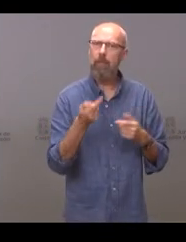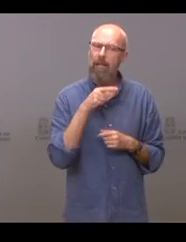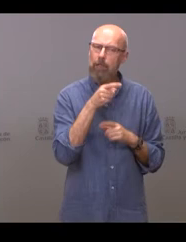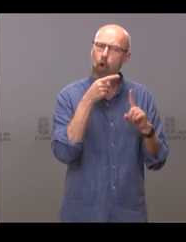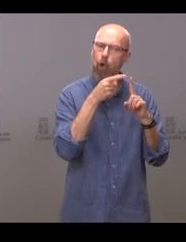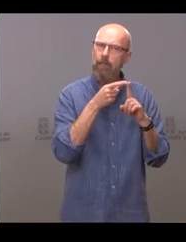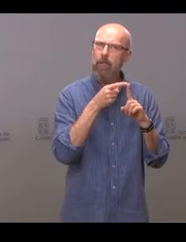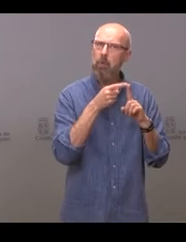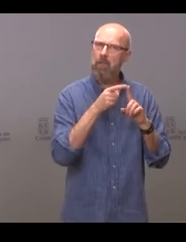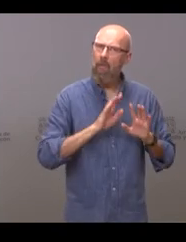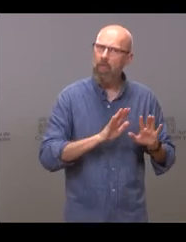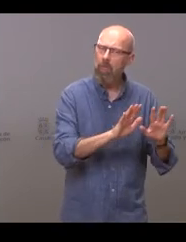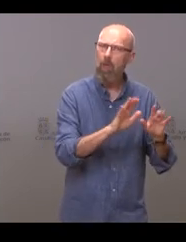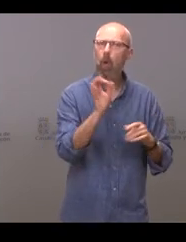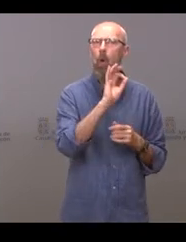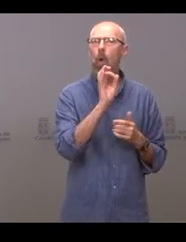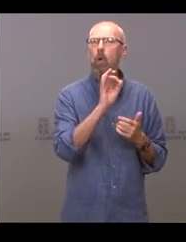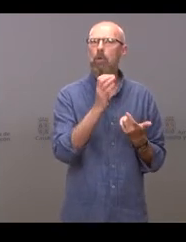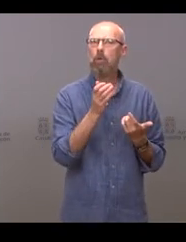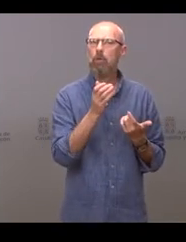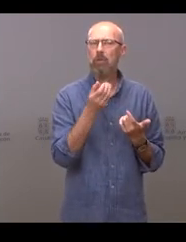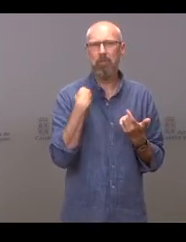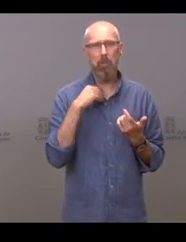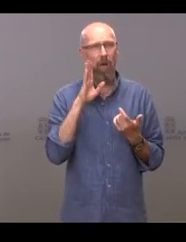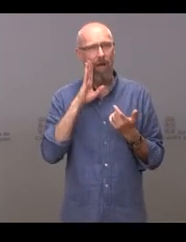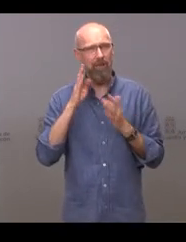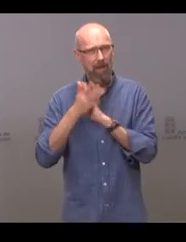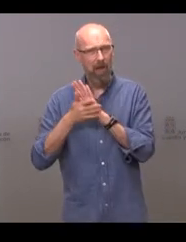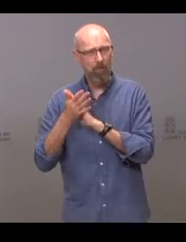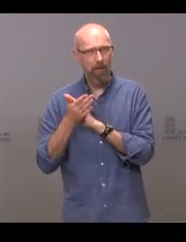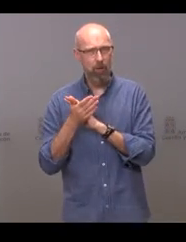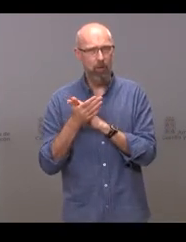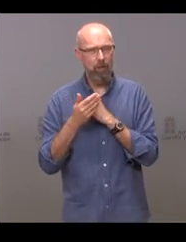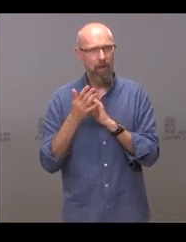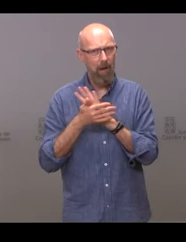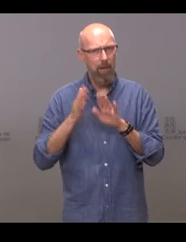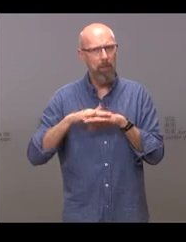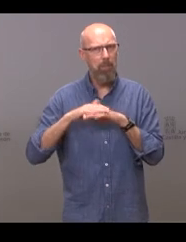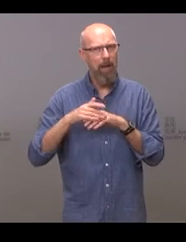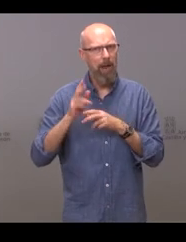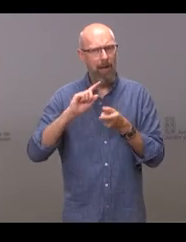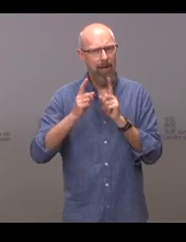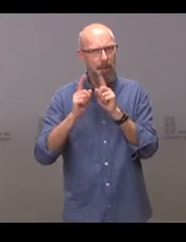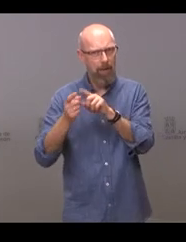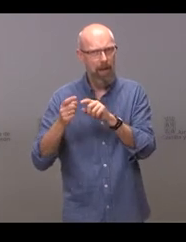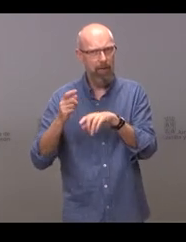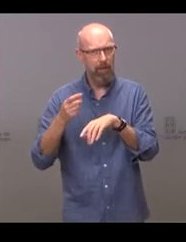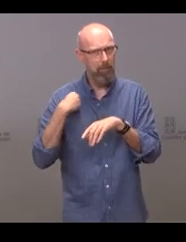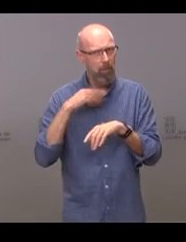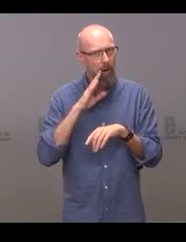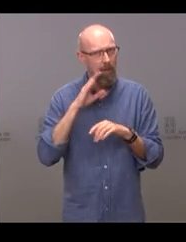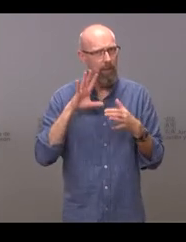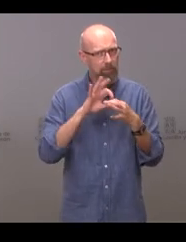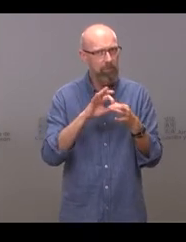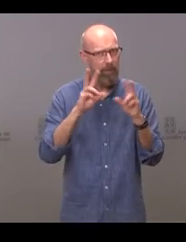no sé si es lo que santiago aparicio se refería que estaban dispuestos a hablar para cambiar lo que fuera necesario que me pueden